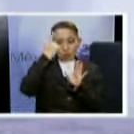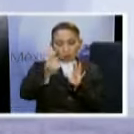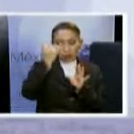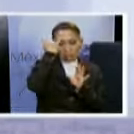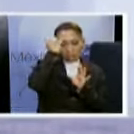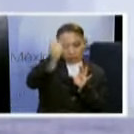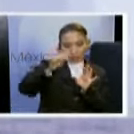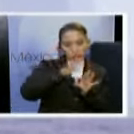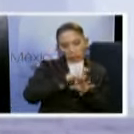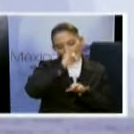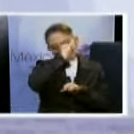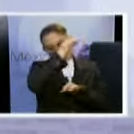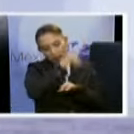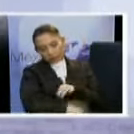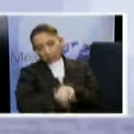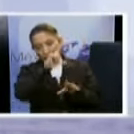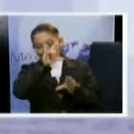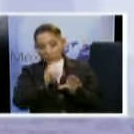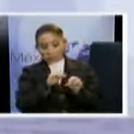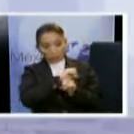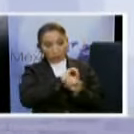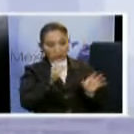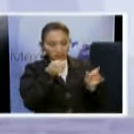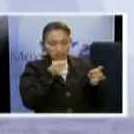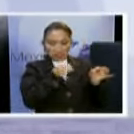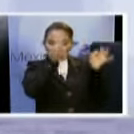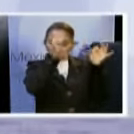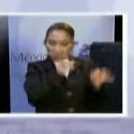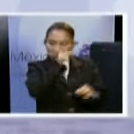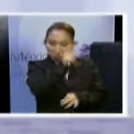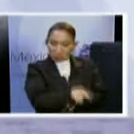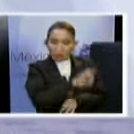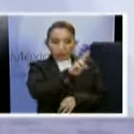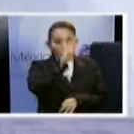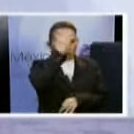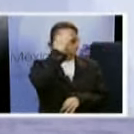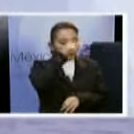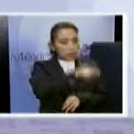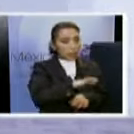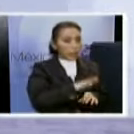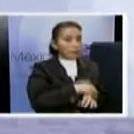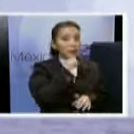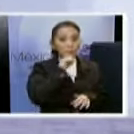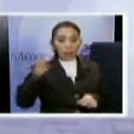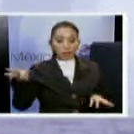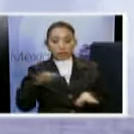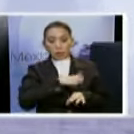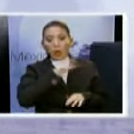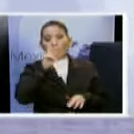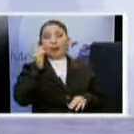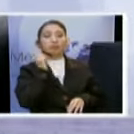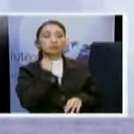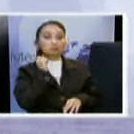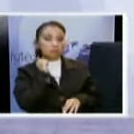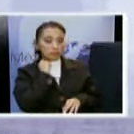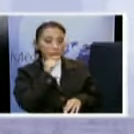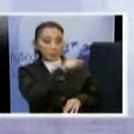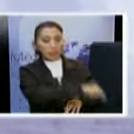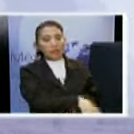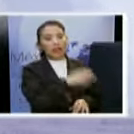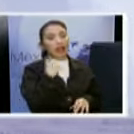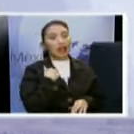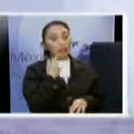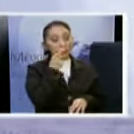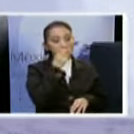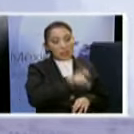torno a una identidad nacional claramente definida, reconocida inclusive por el Parlamento canadiense, que